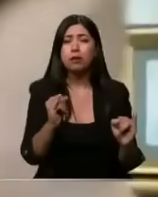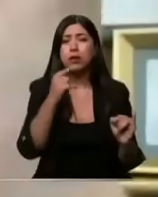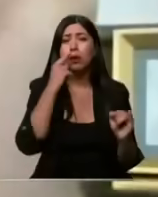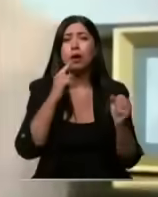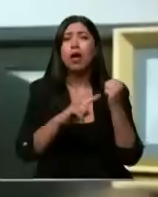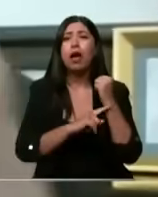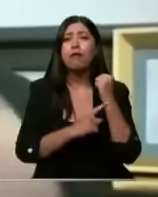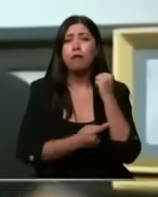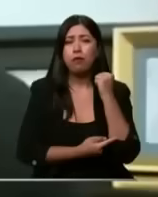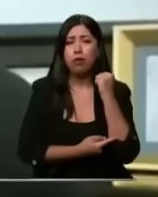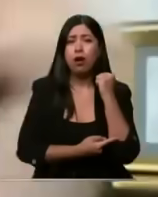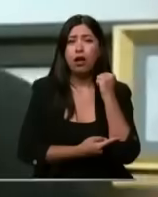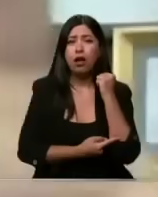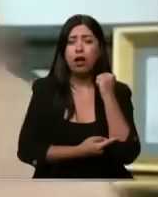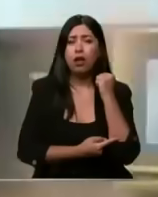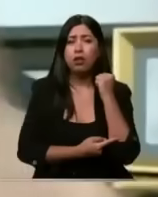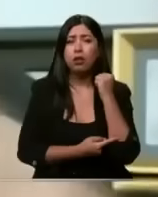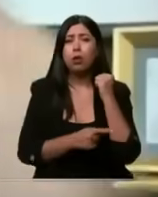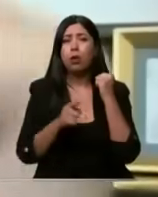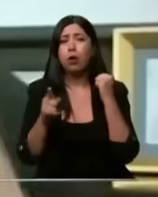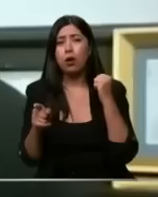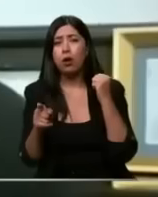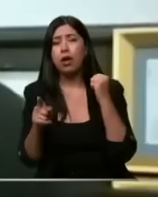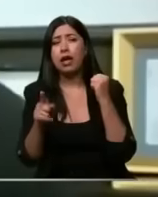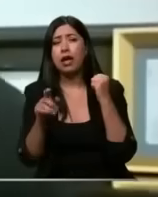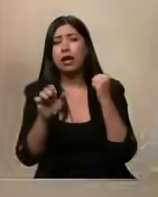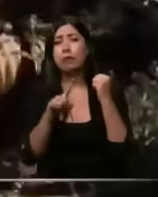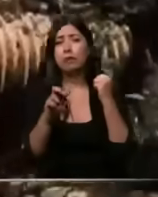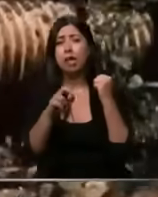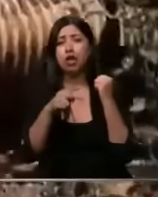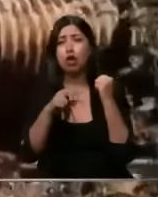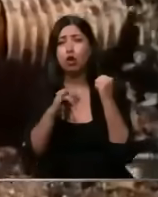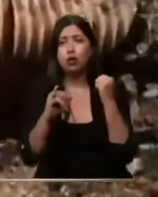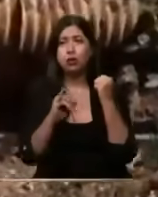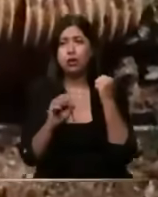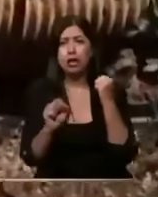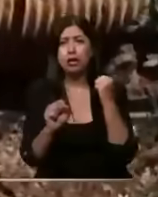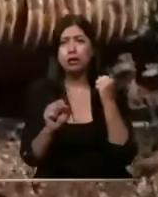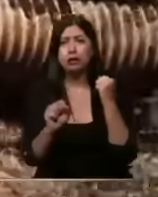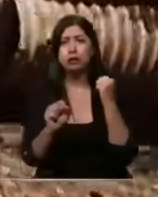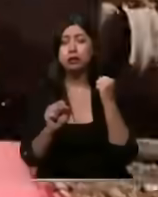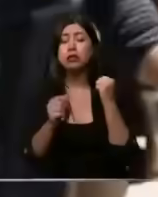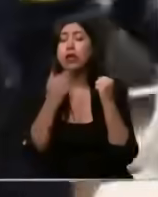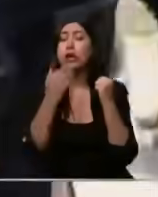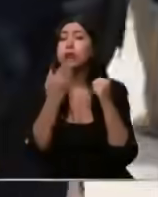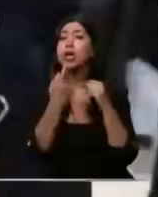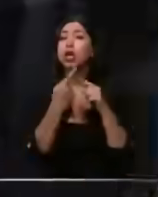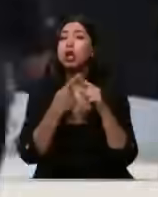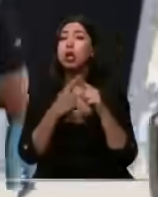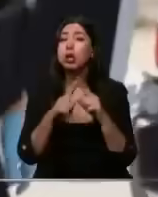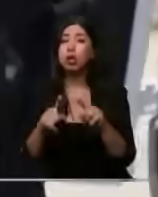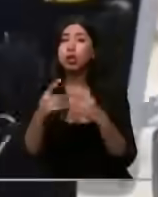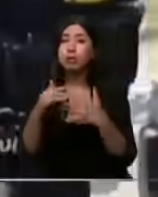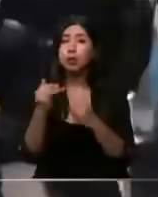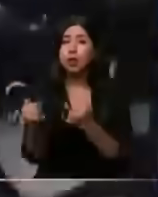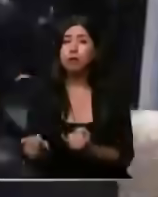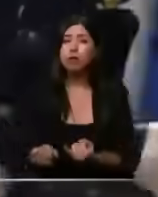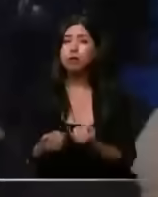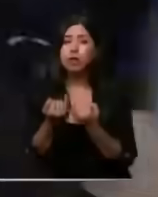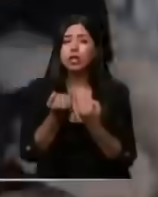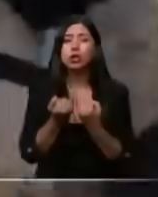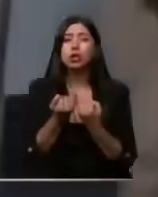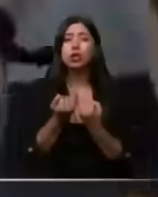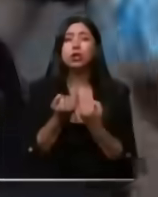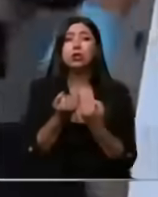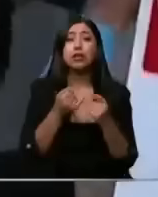de Espinosa. A ambos les habría debido su cargo. Pero aquí, otro dato cobra relevancia. Cuando